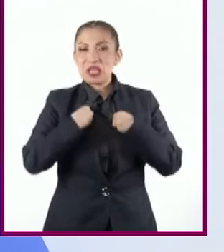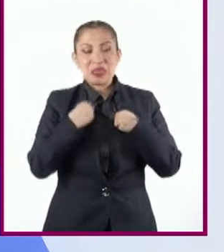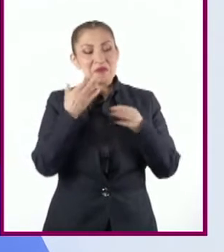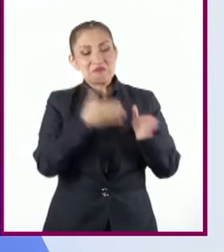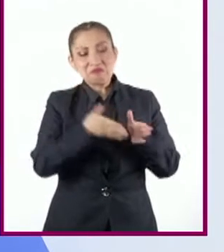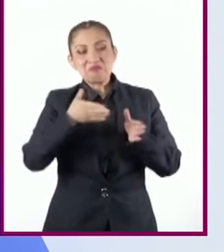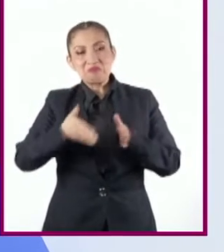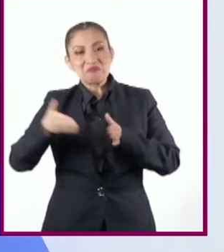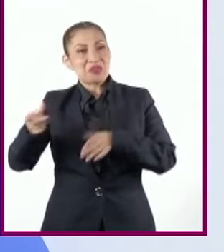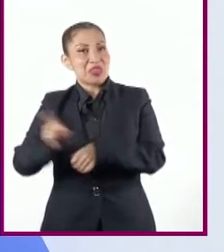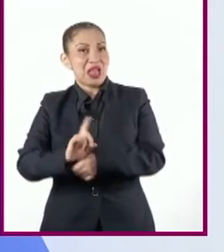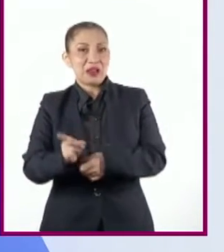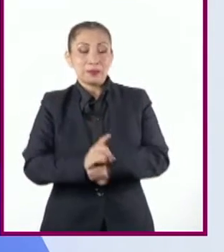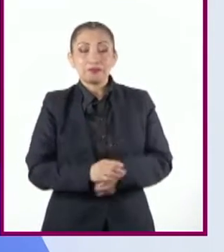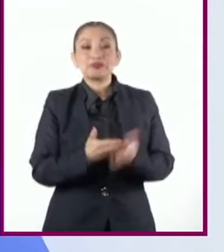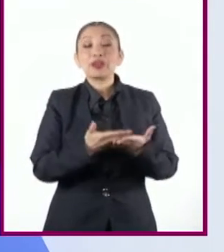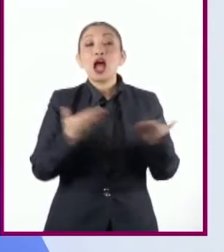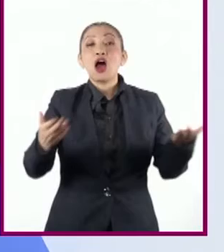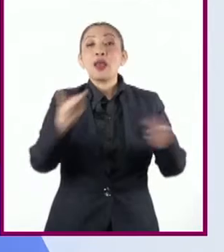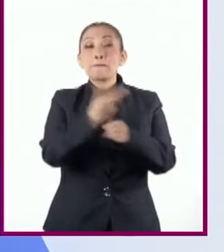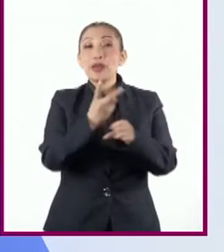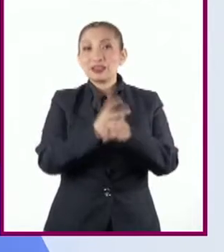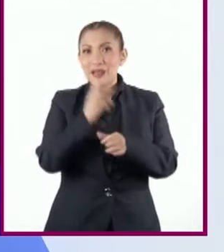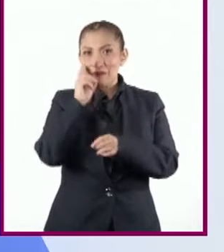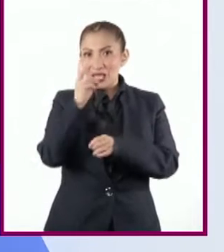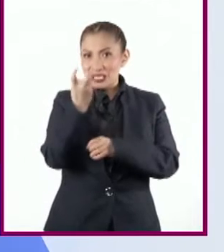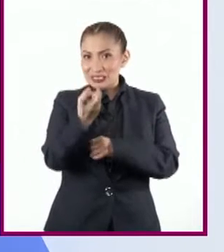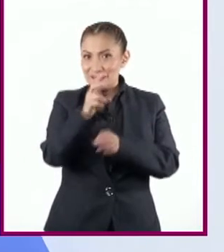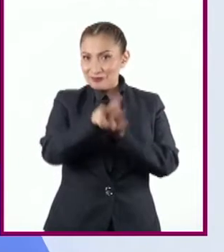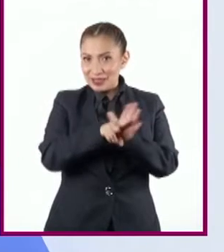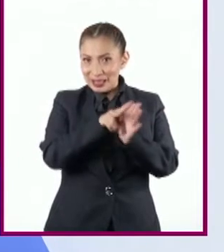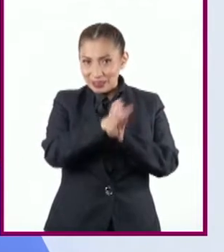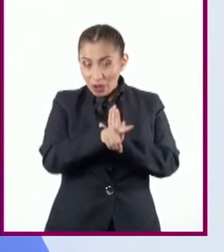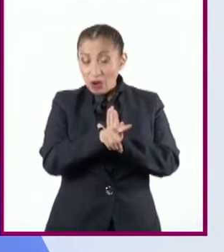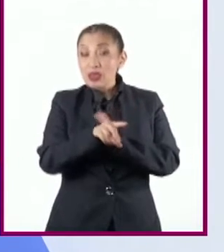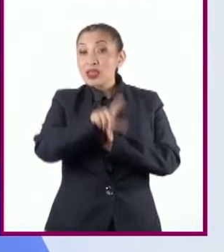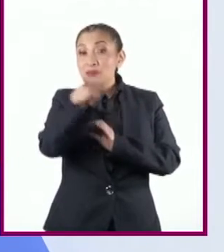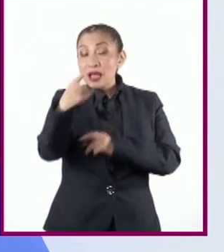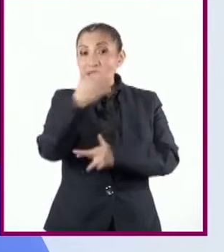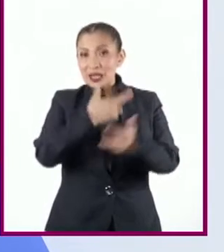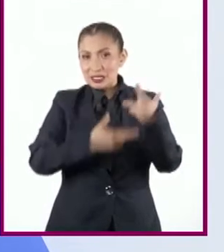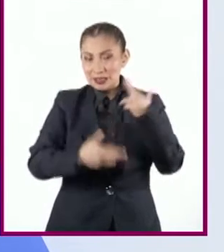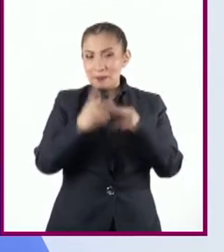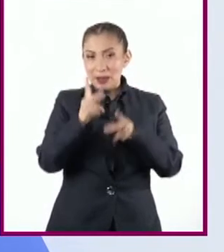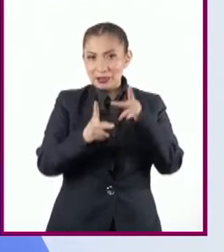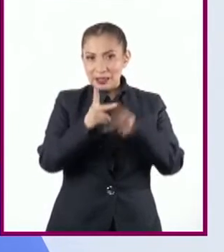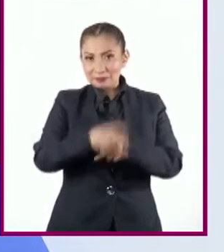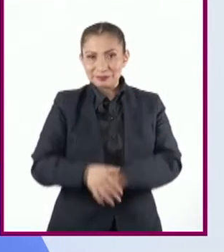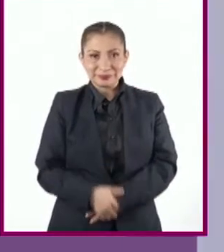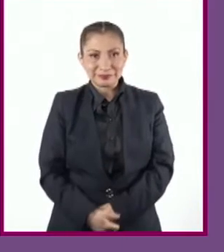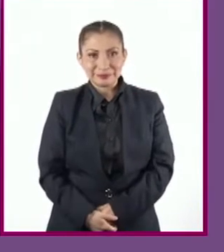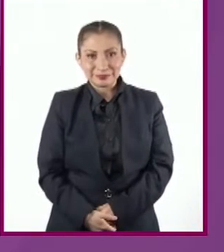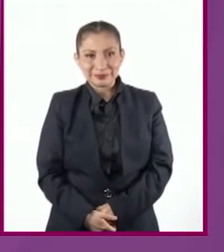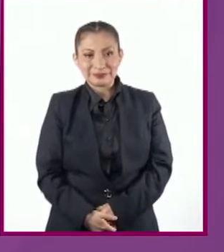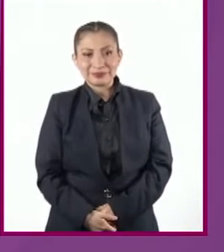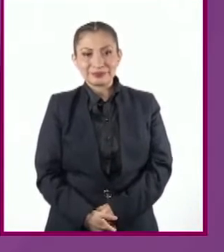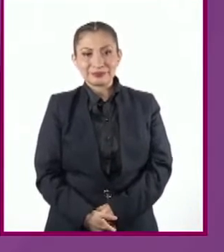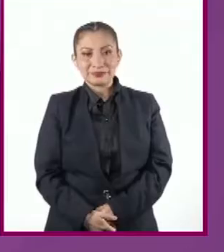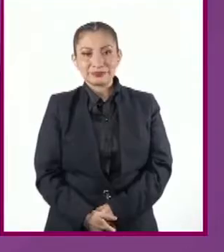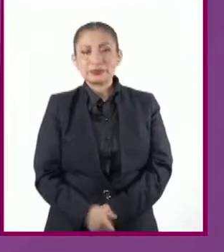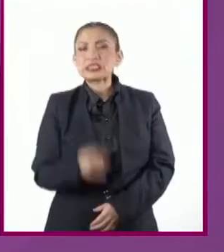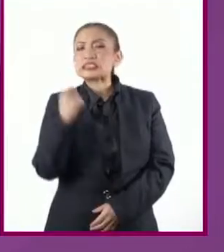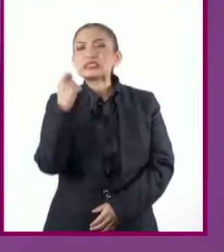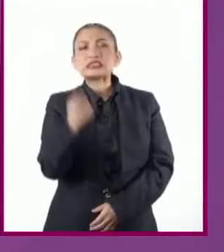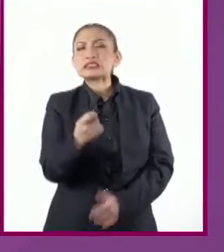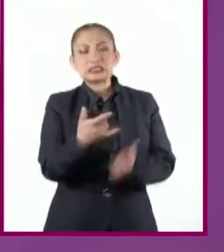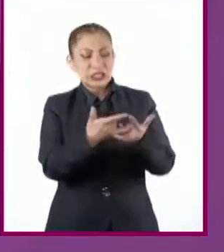cotidiana. Ahora los invito a que observen el siguiente video y al regreso podremos comentar. Se puede definir a